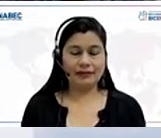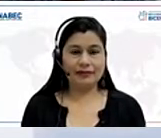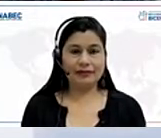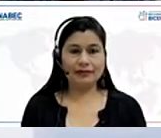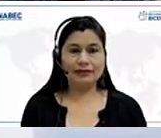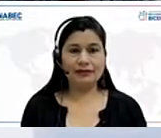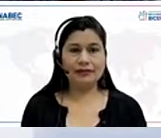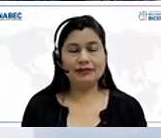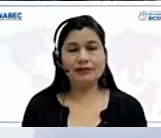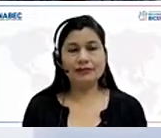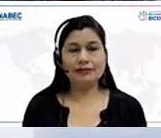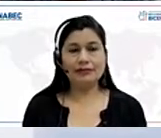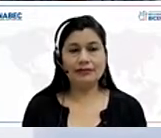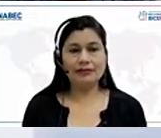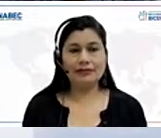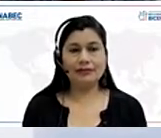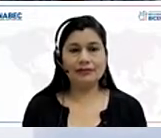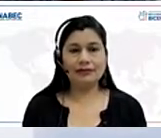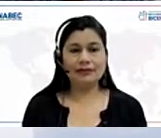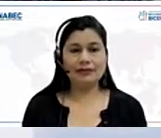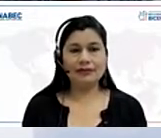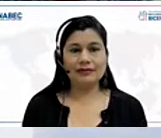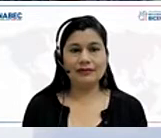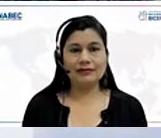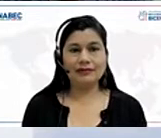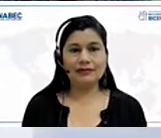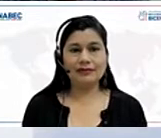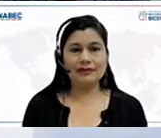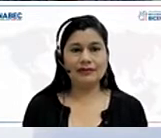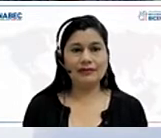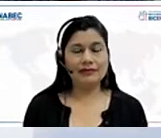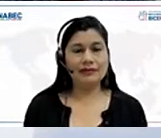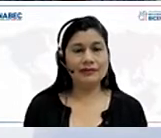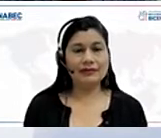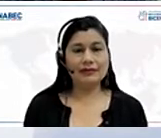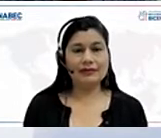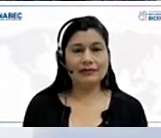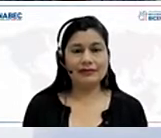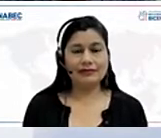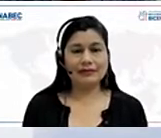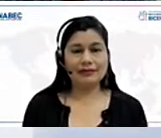conocimientos para cualquier tema que le pudiese faltar. Y luego de estos 6 meses, uno pasa a desarrollar